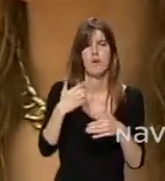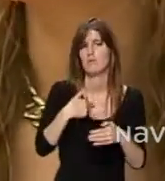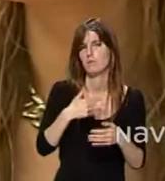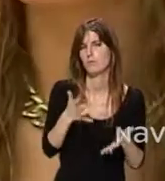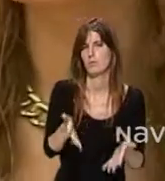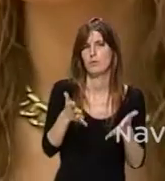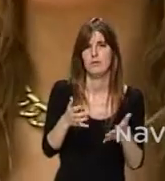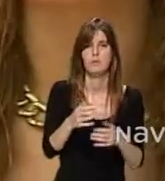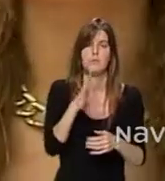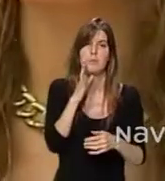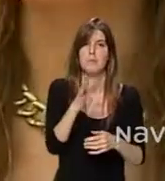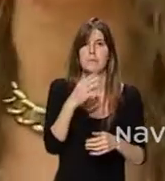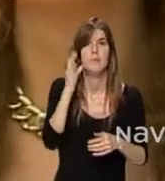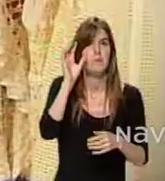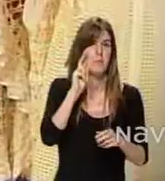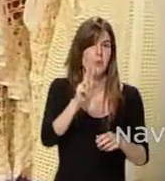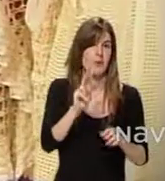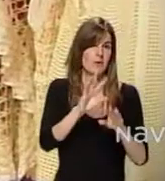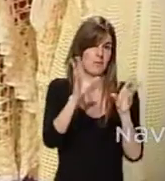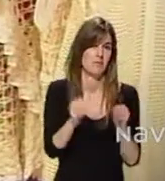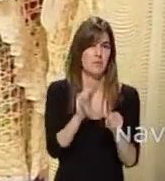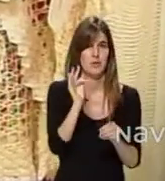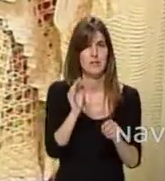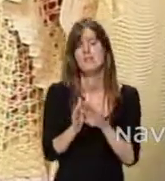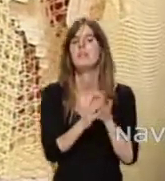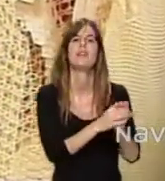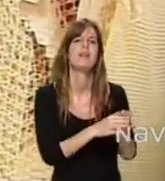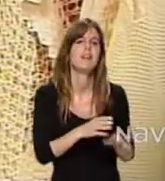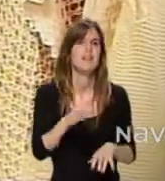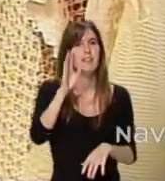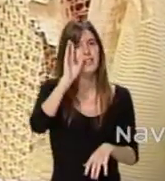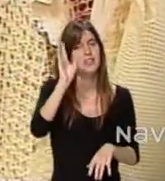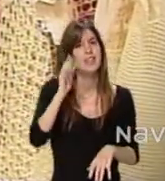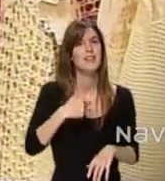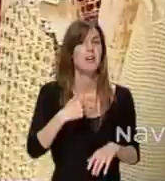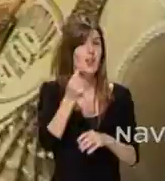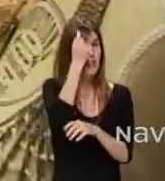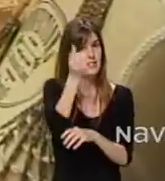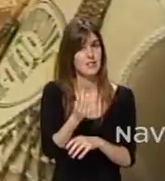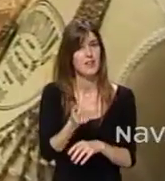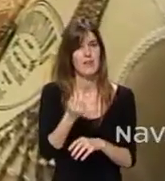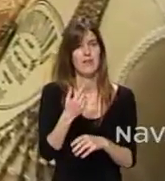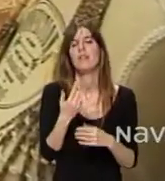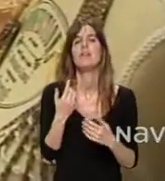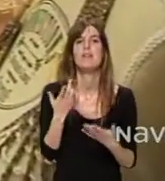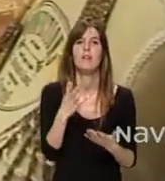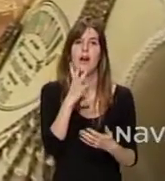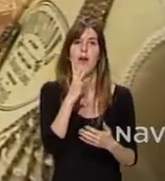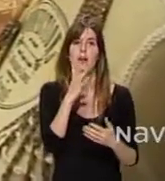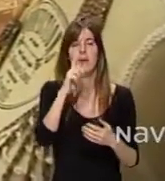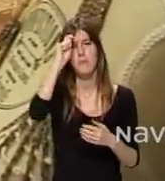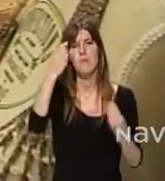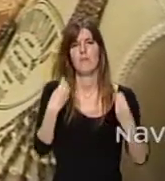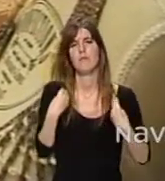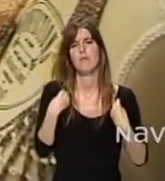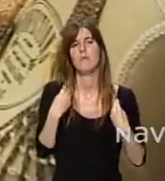y no sé, un poco todo. Hola, soy Alethea, Alethea Matos, soy diseñadora. Estoy viviendo en Pamplona ya